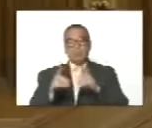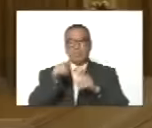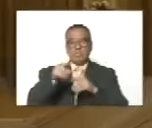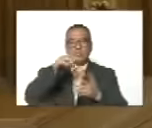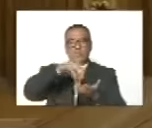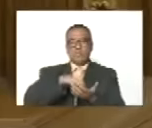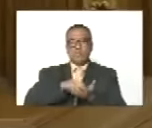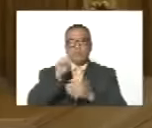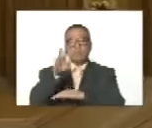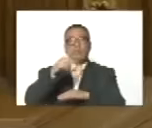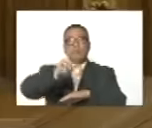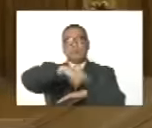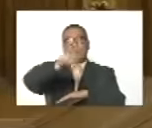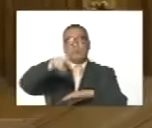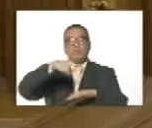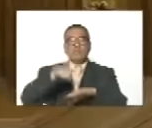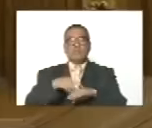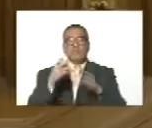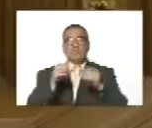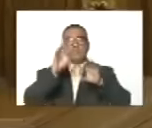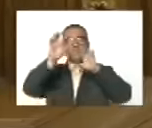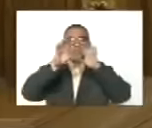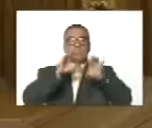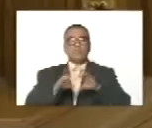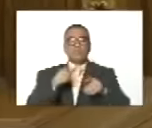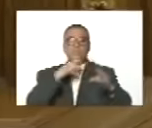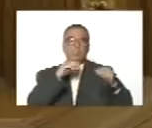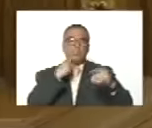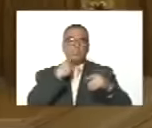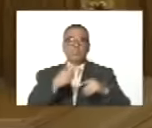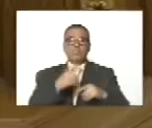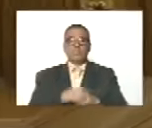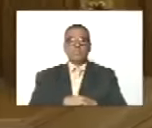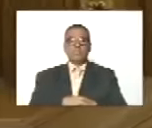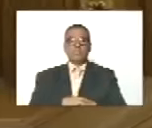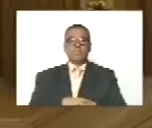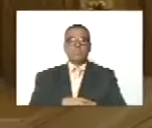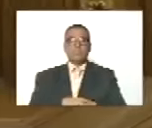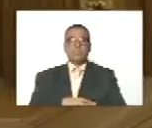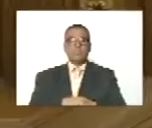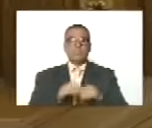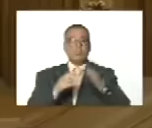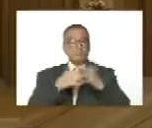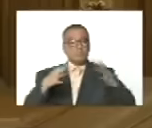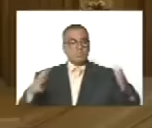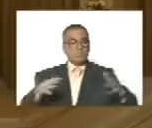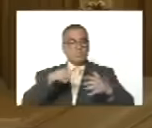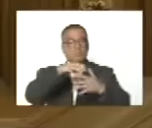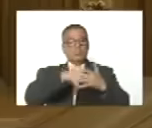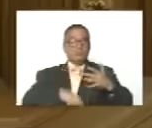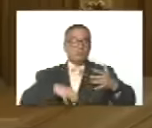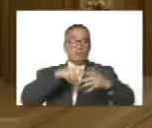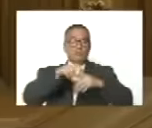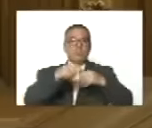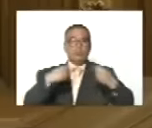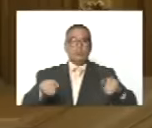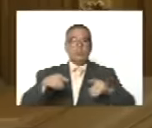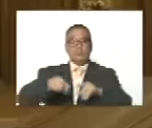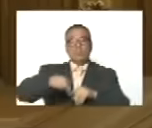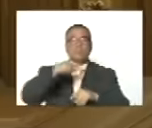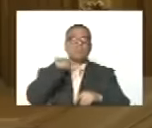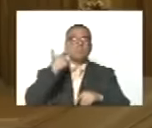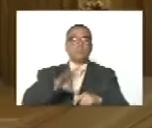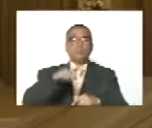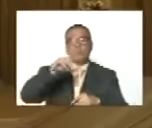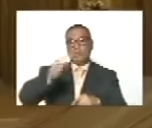el seno de la Asamblea General, muchos países expresaron su indignación por la creciente cifra de muertos en la Franja de Gaza